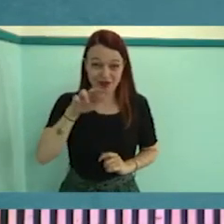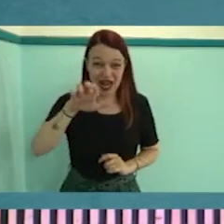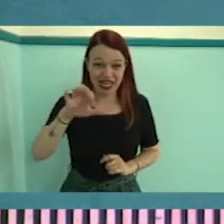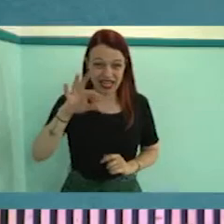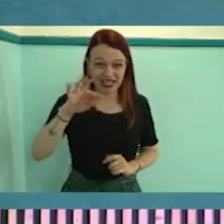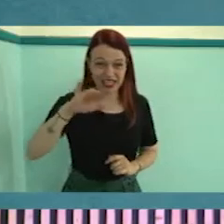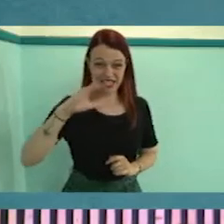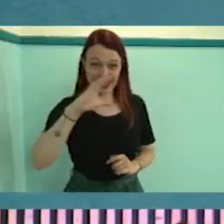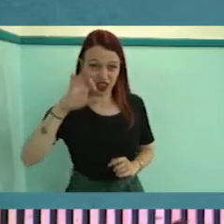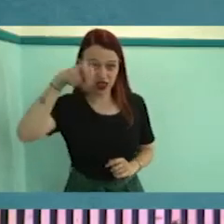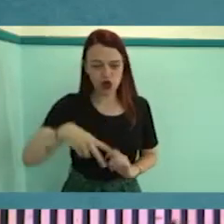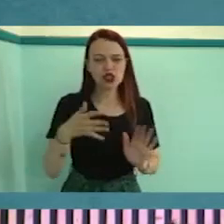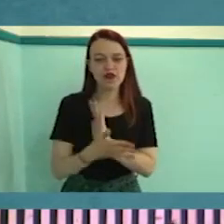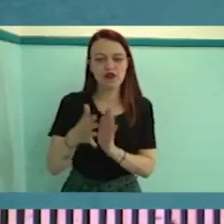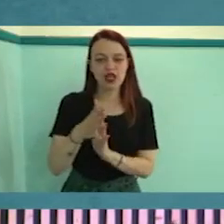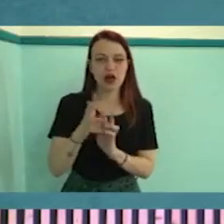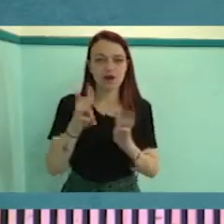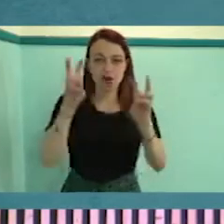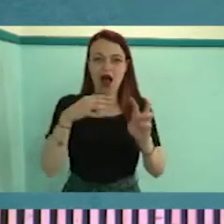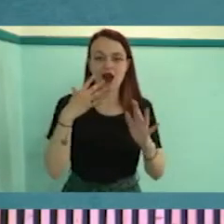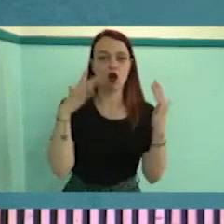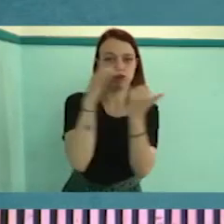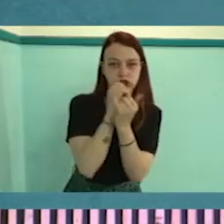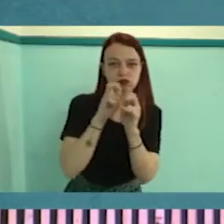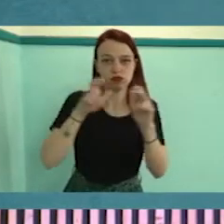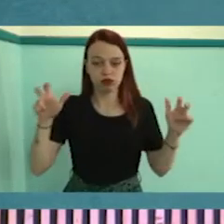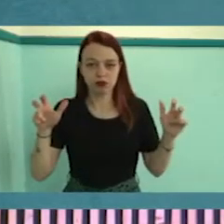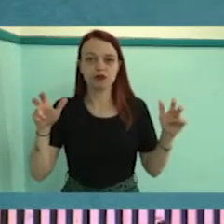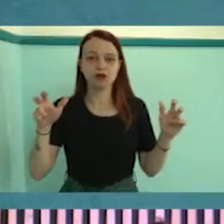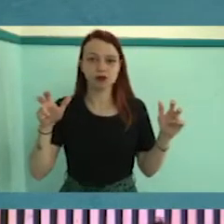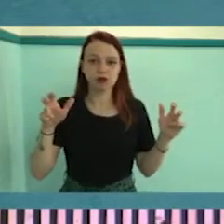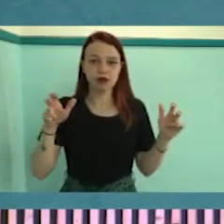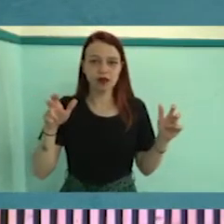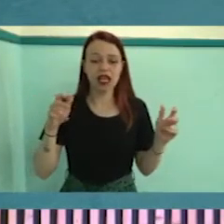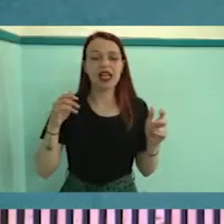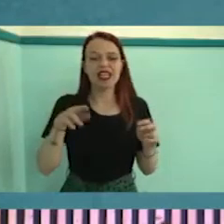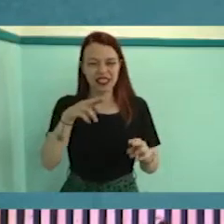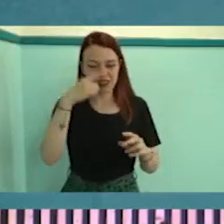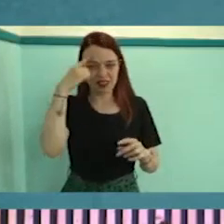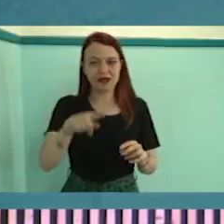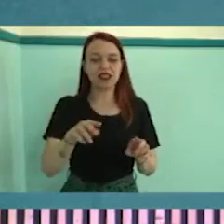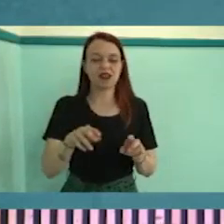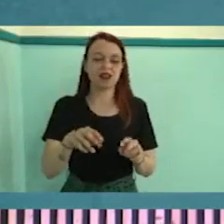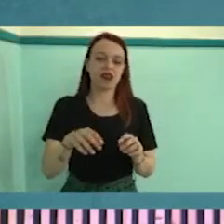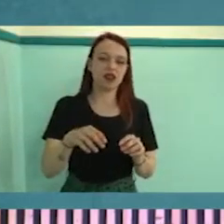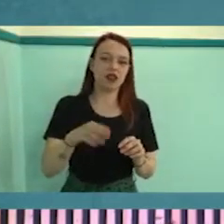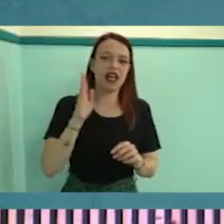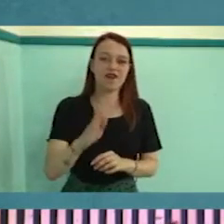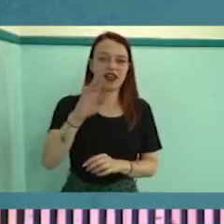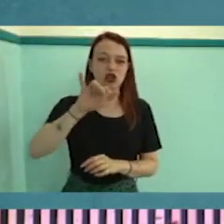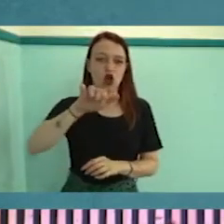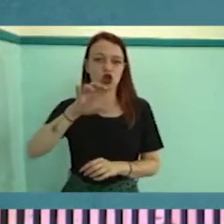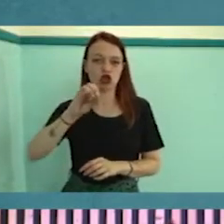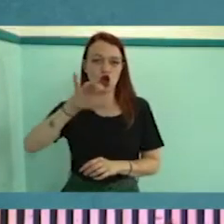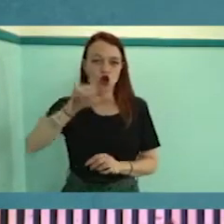nos habla de que hay unos ciclos de pérdida y ganancia de peso el efecto yo yo famosísimo efecto Yoyo no es más que el cuerpo protegiéndose de algo que no